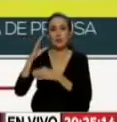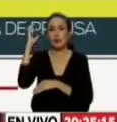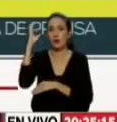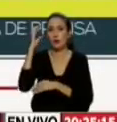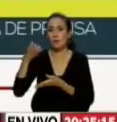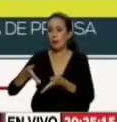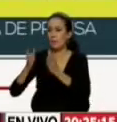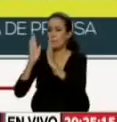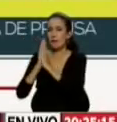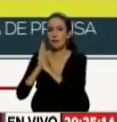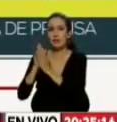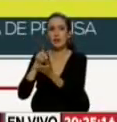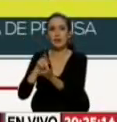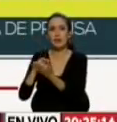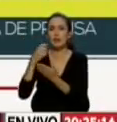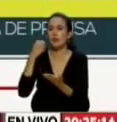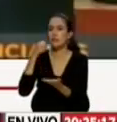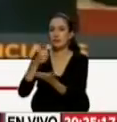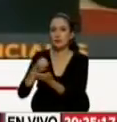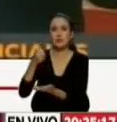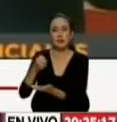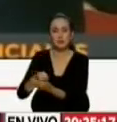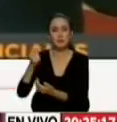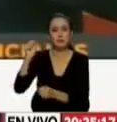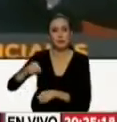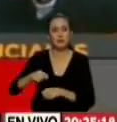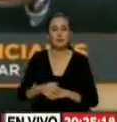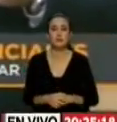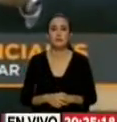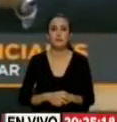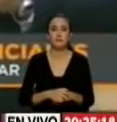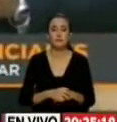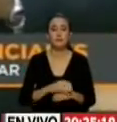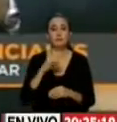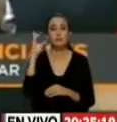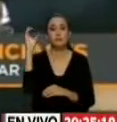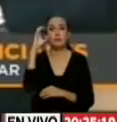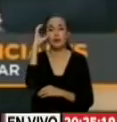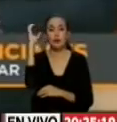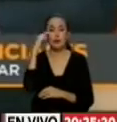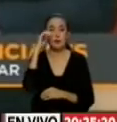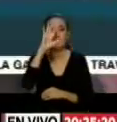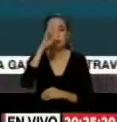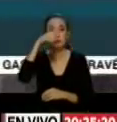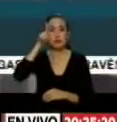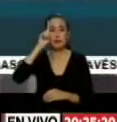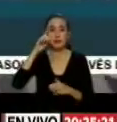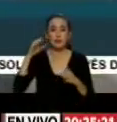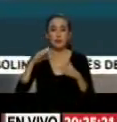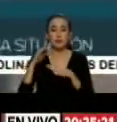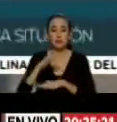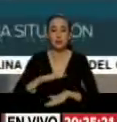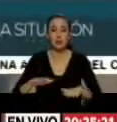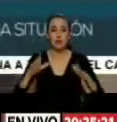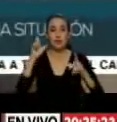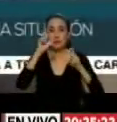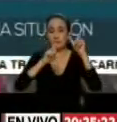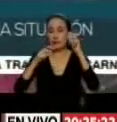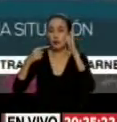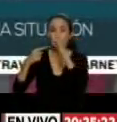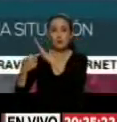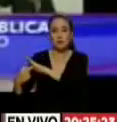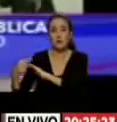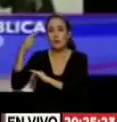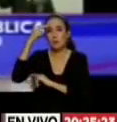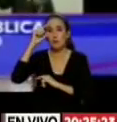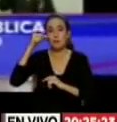al gobierno de Martín Vizcarra, se lo vamos a exigir. No descarta pedir a Bogotá una indemnización por los 5.600.000 colombianos en su país. Nicolás Maduro,